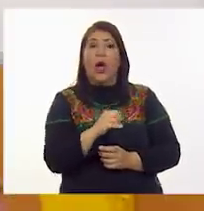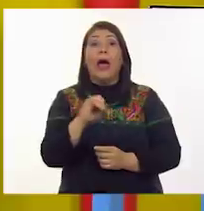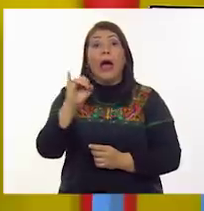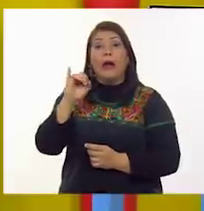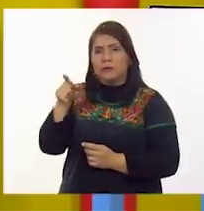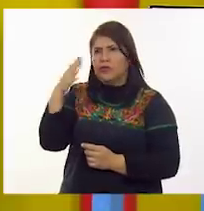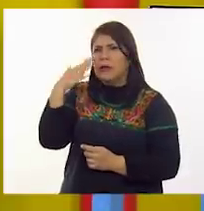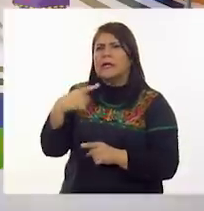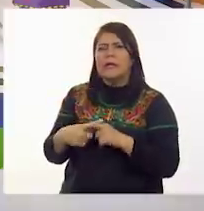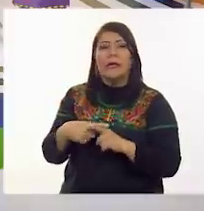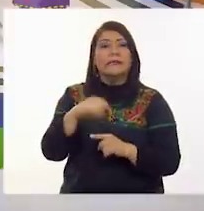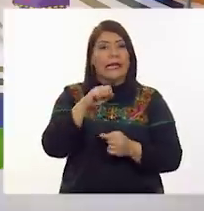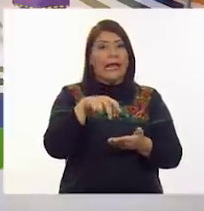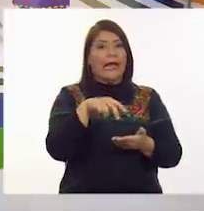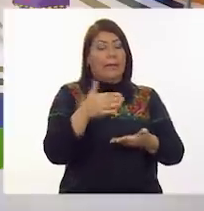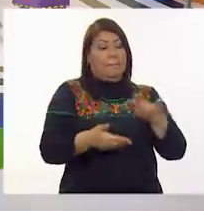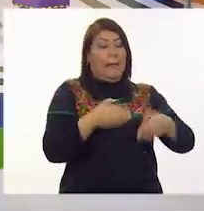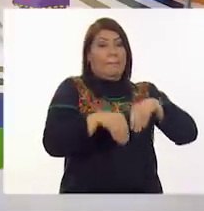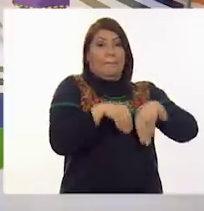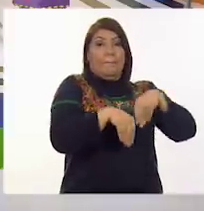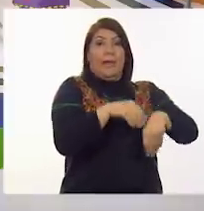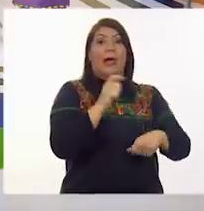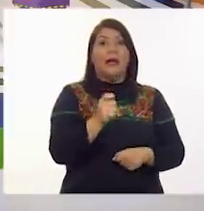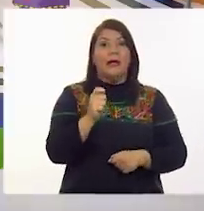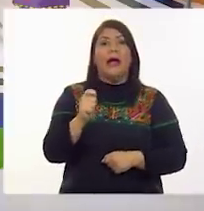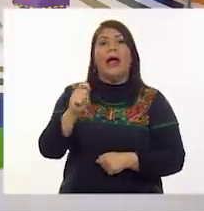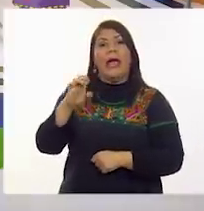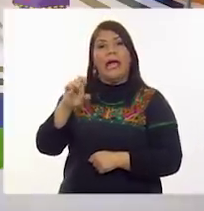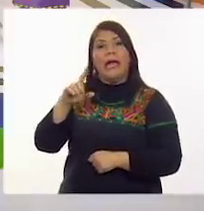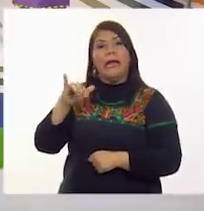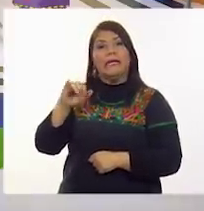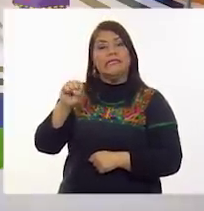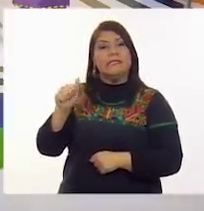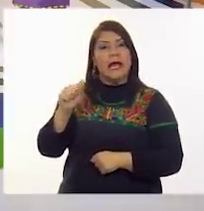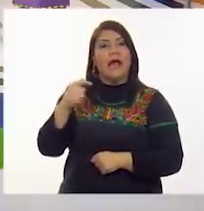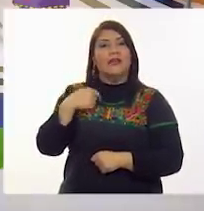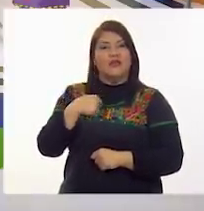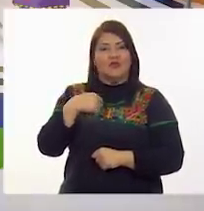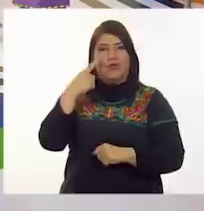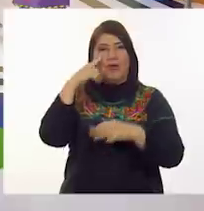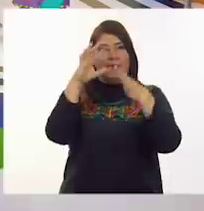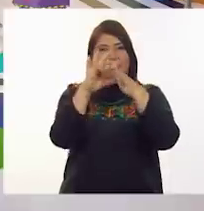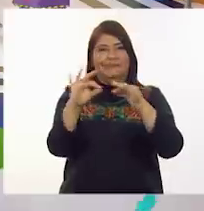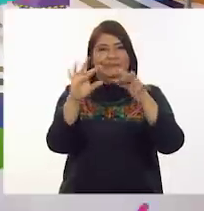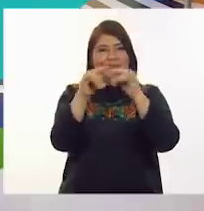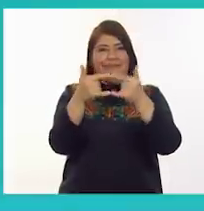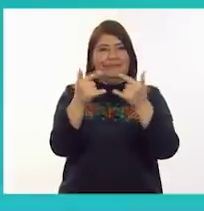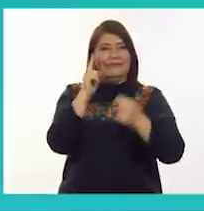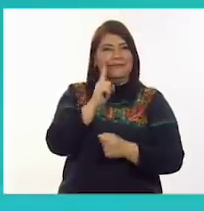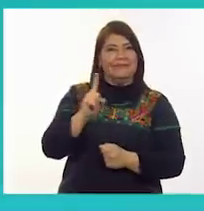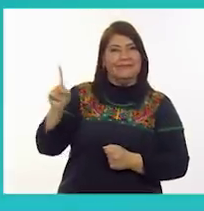bailarina! Pues, ¿qué les parece si para que conozcan a Elisa, se los contamos en un cuento? ¡Perfecto!